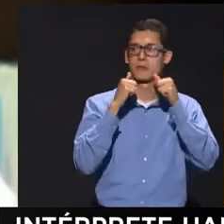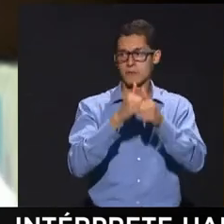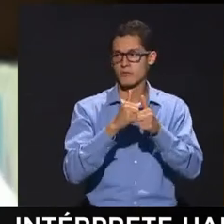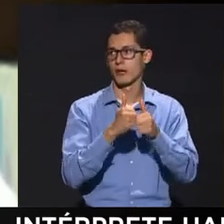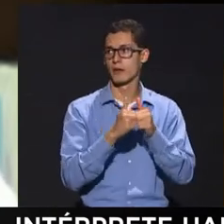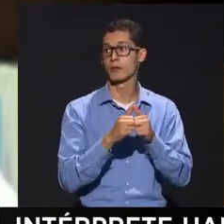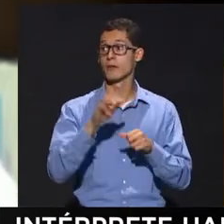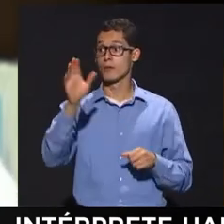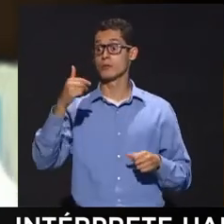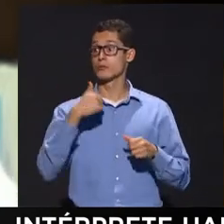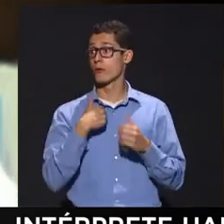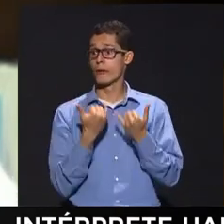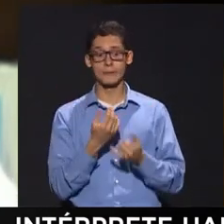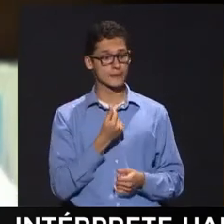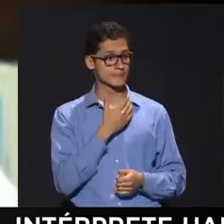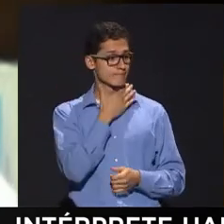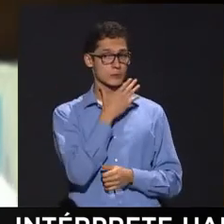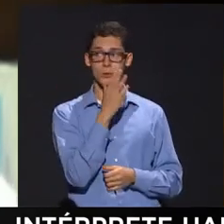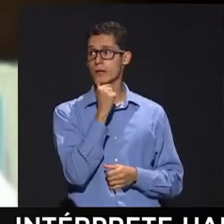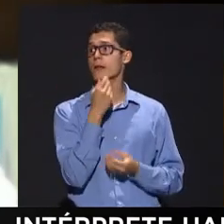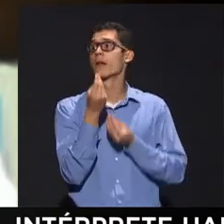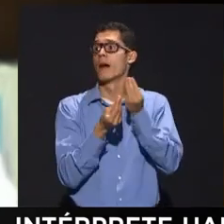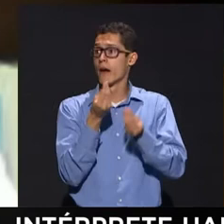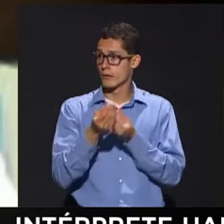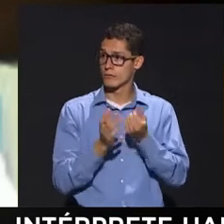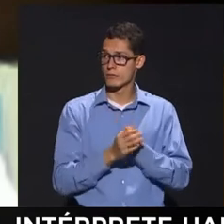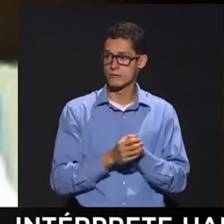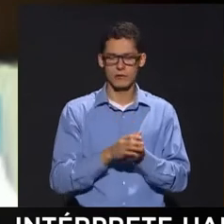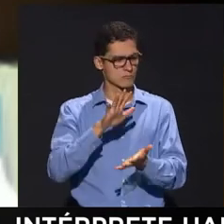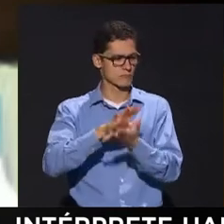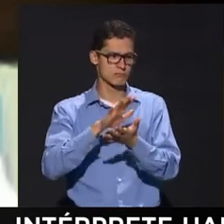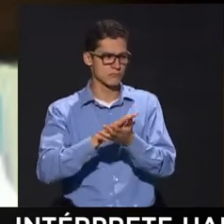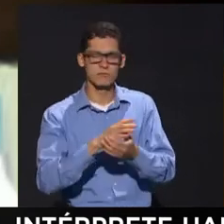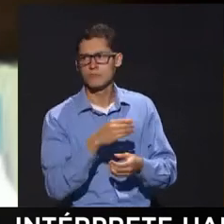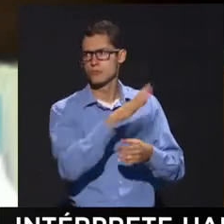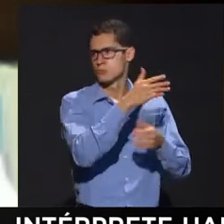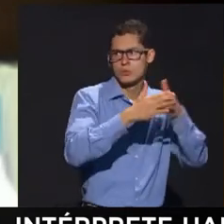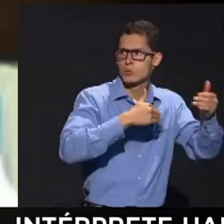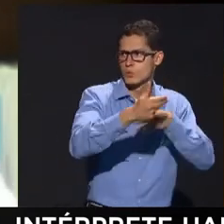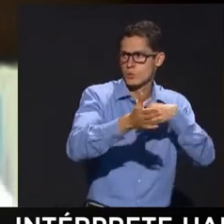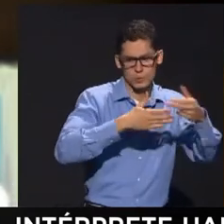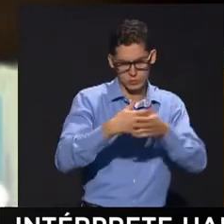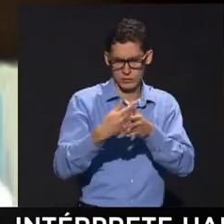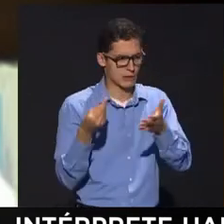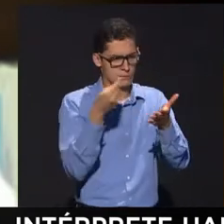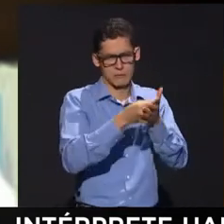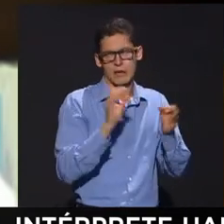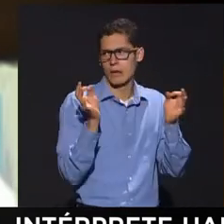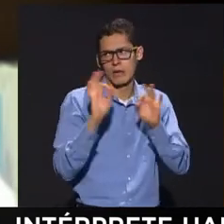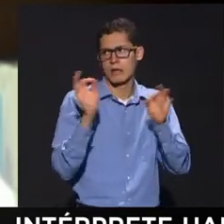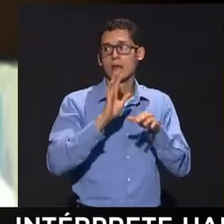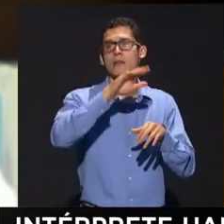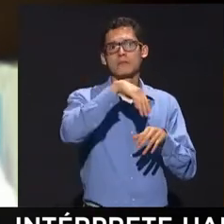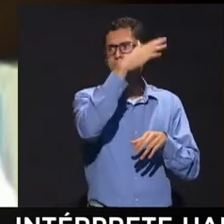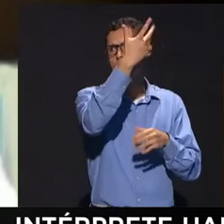de energía y una cantidad de agua y el valor de esa cantidad de energía o agua se le carga al usuario para cobrársela en el futuro una vez pasemos a la cuarentena a través de